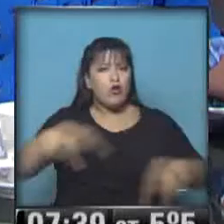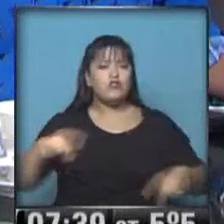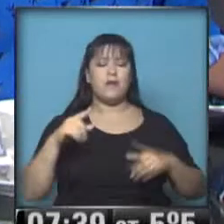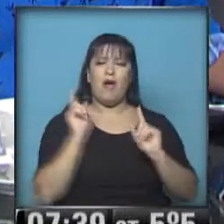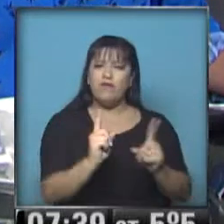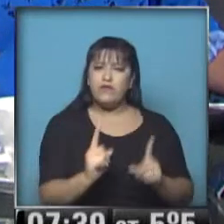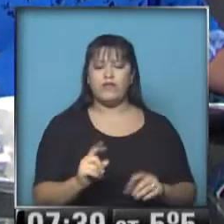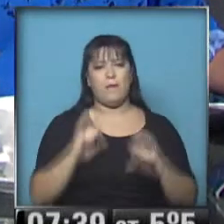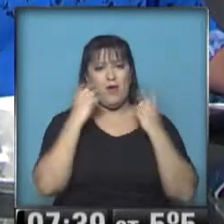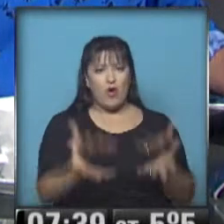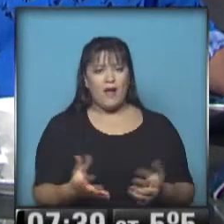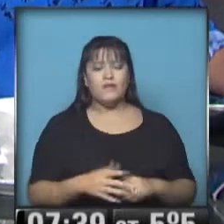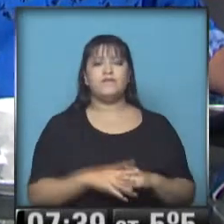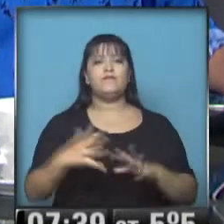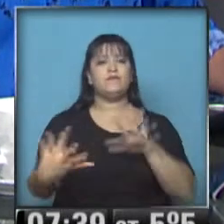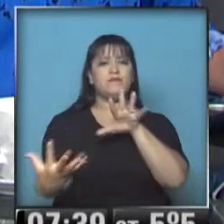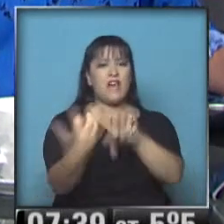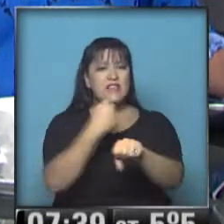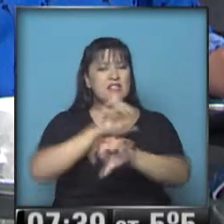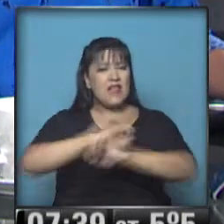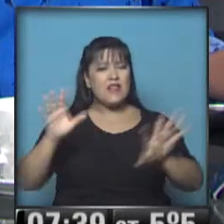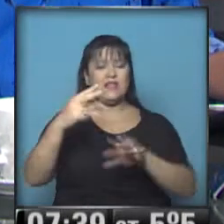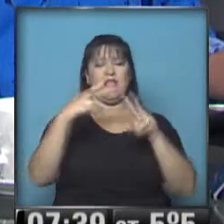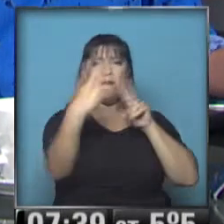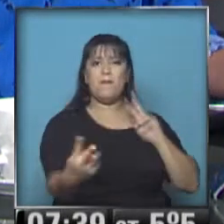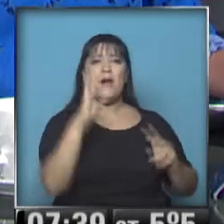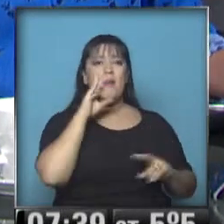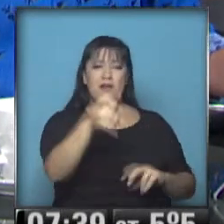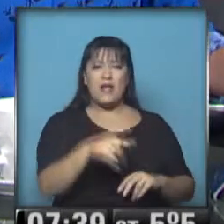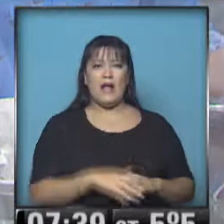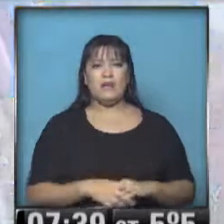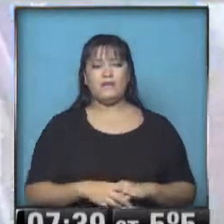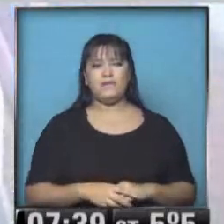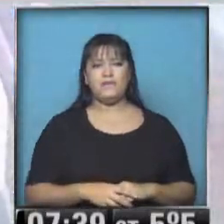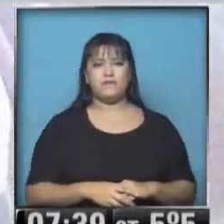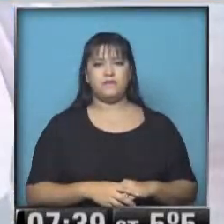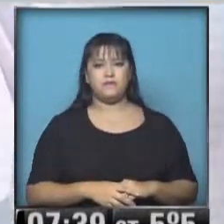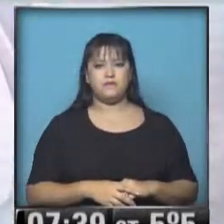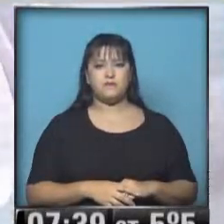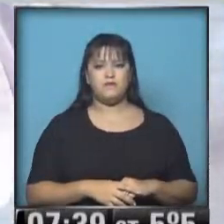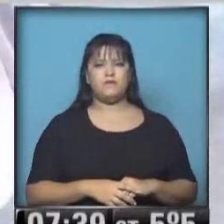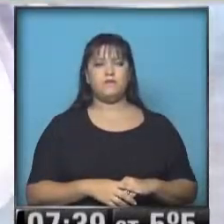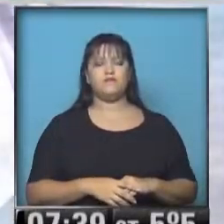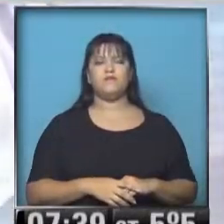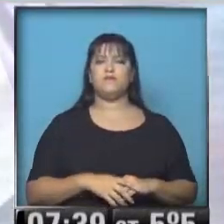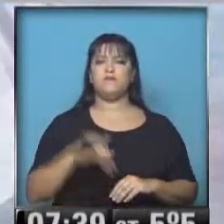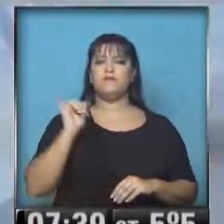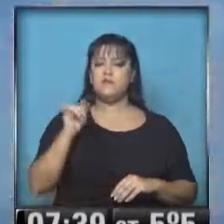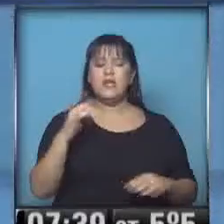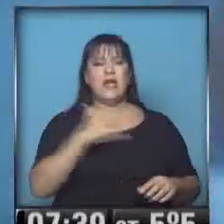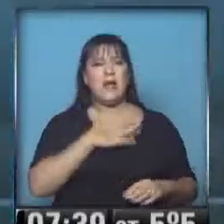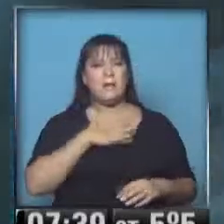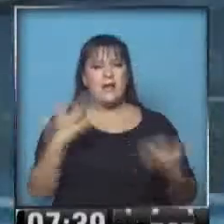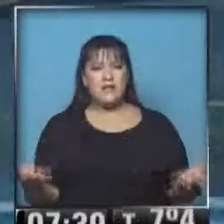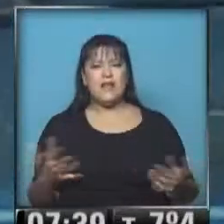accidente fatal en la panamericana estamos en vivo daniel castaño te escuchamos y tenemos silvia alejandra lamentablemente